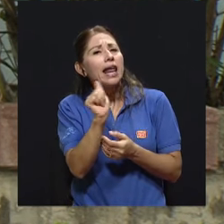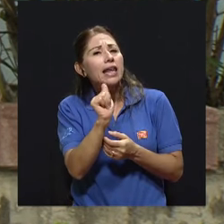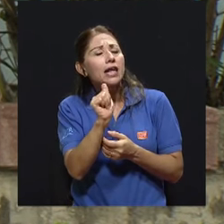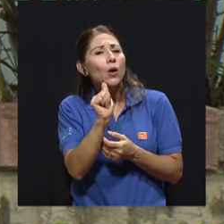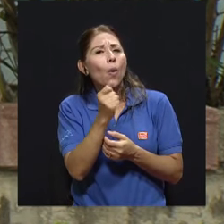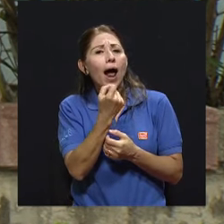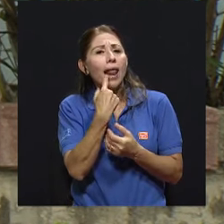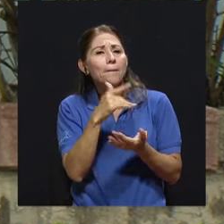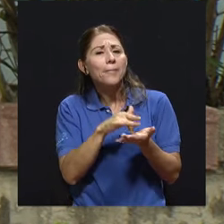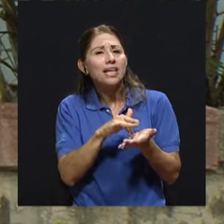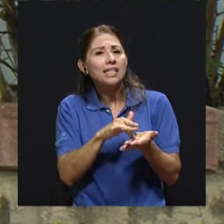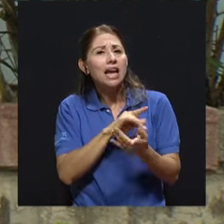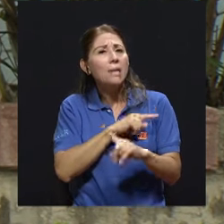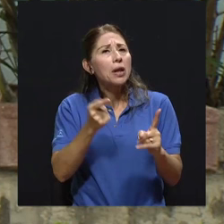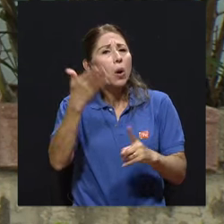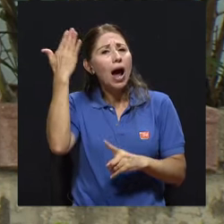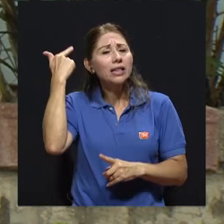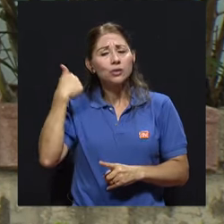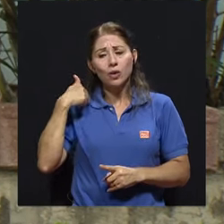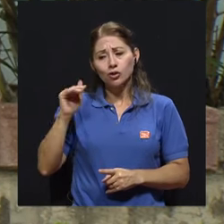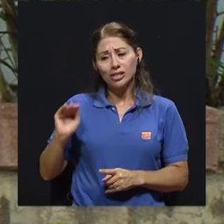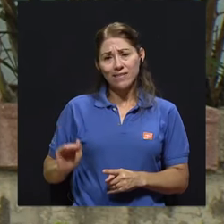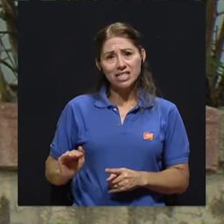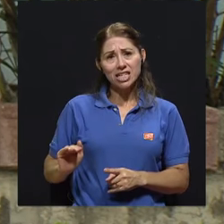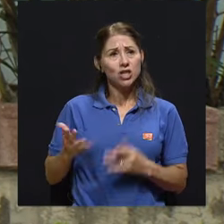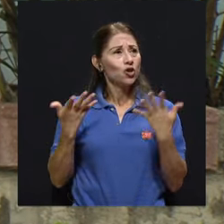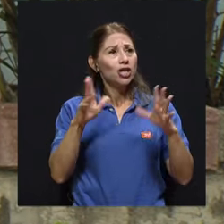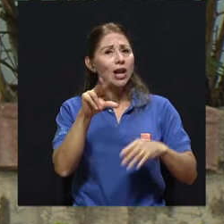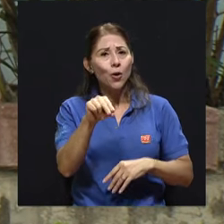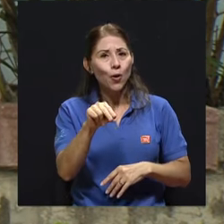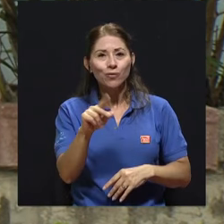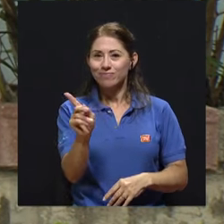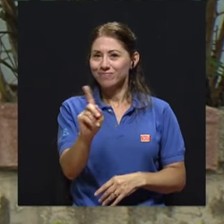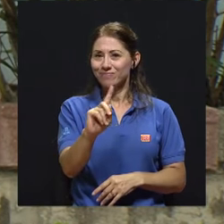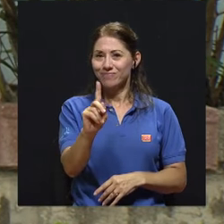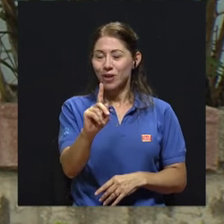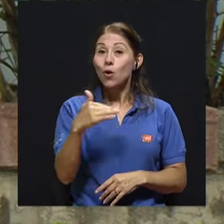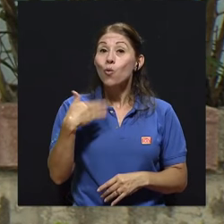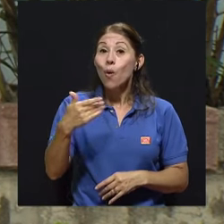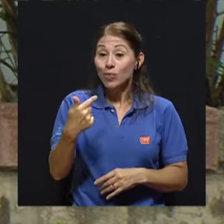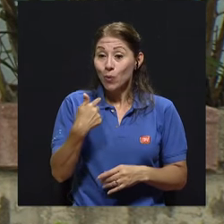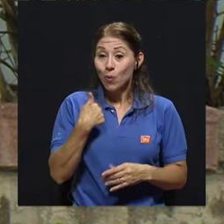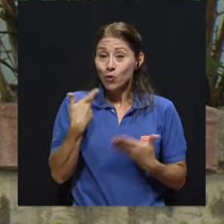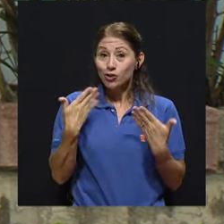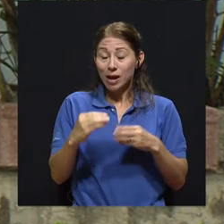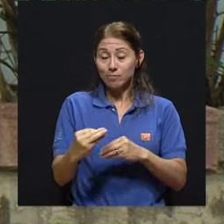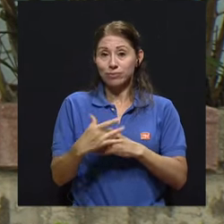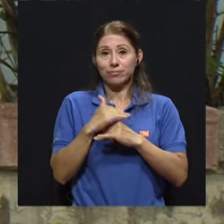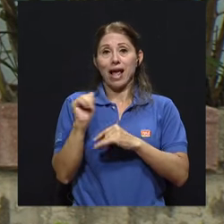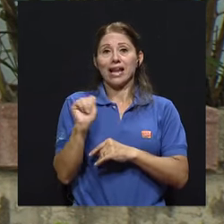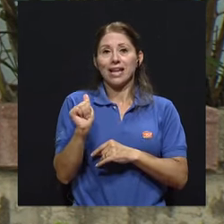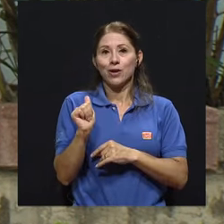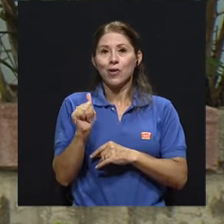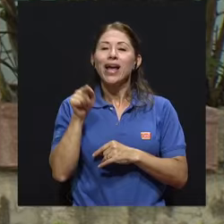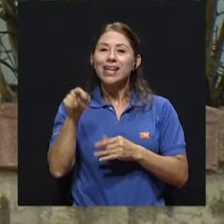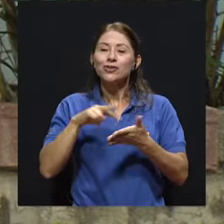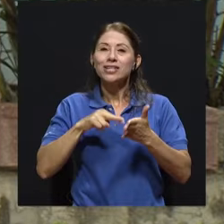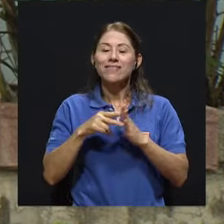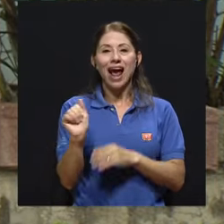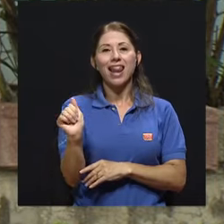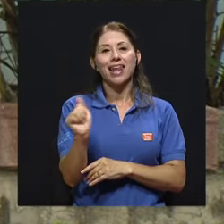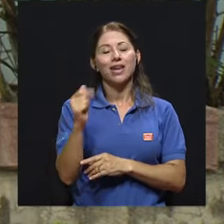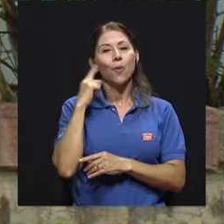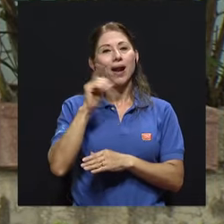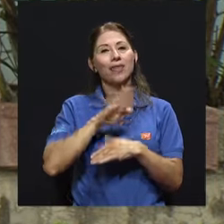chiquillo, ya no. Bueno, cuando uno se hace alérgico a algo, se hace alérgico a algo para toda la vida.